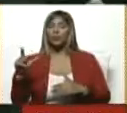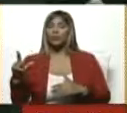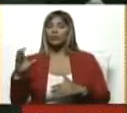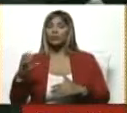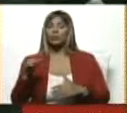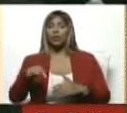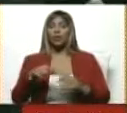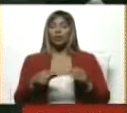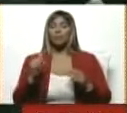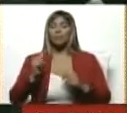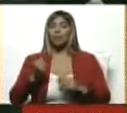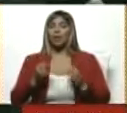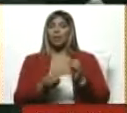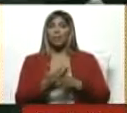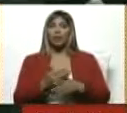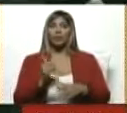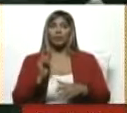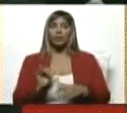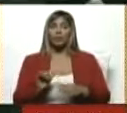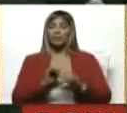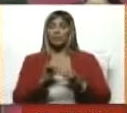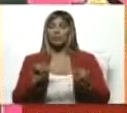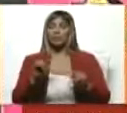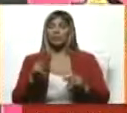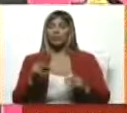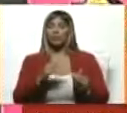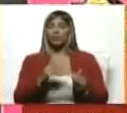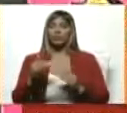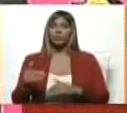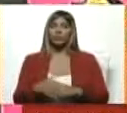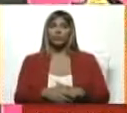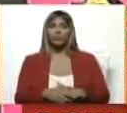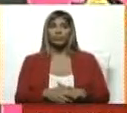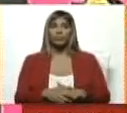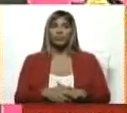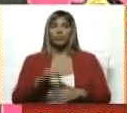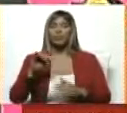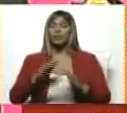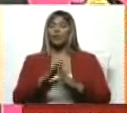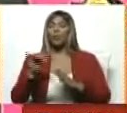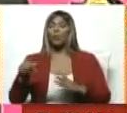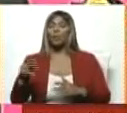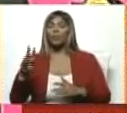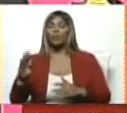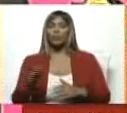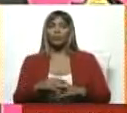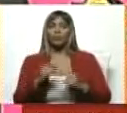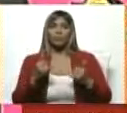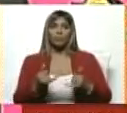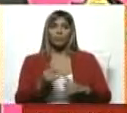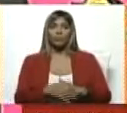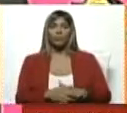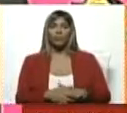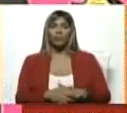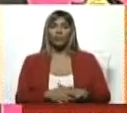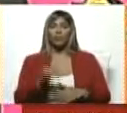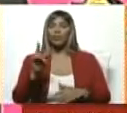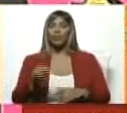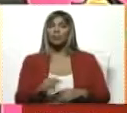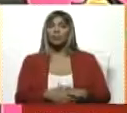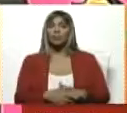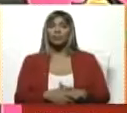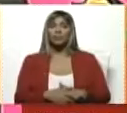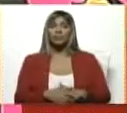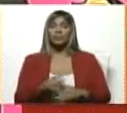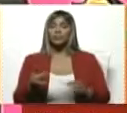10 de mayo y concluye en su segundo capítulo con San Juan Bautista. Vamos a tener además un